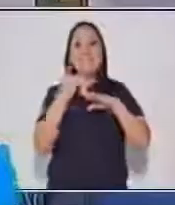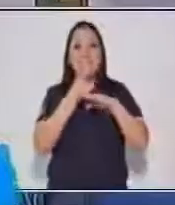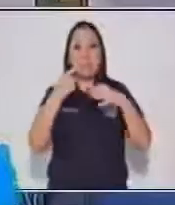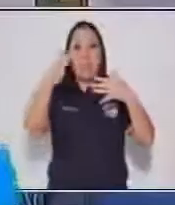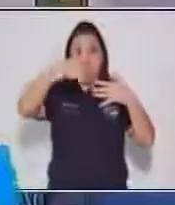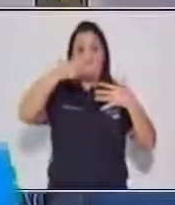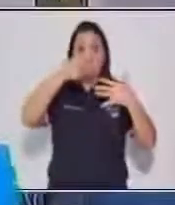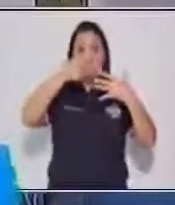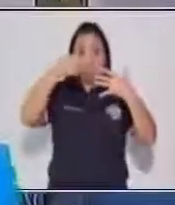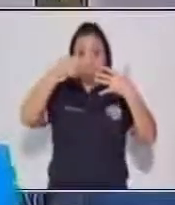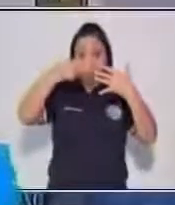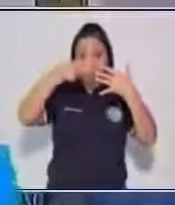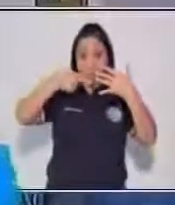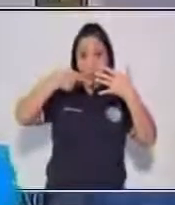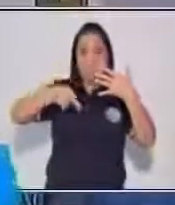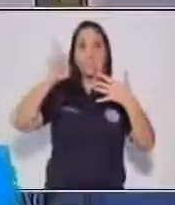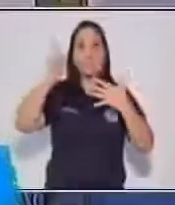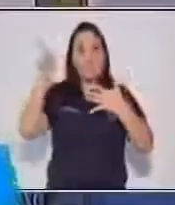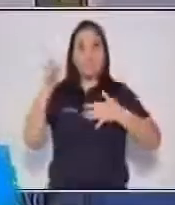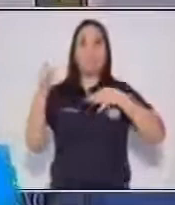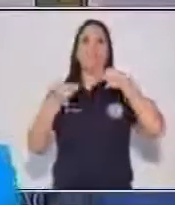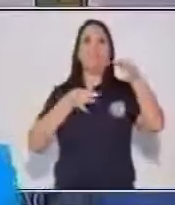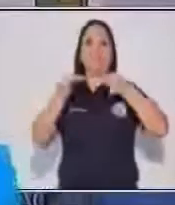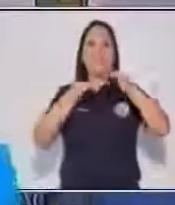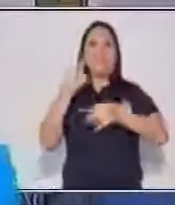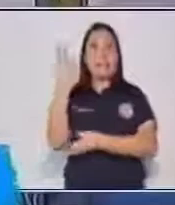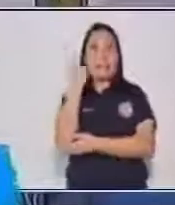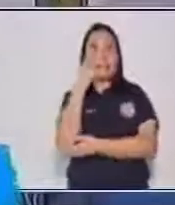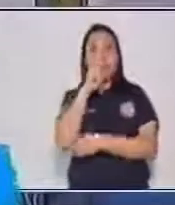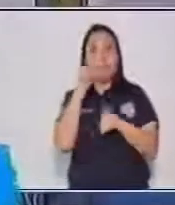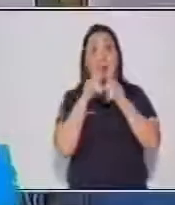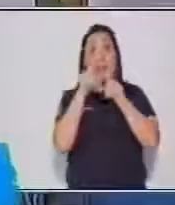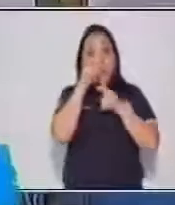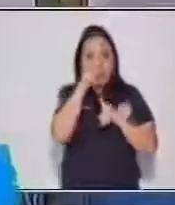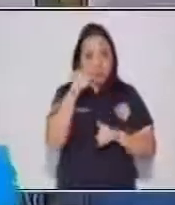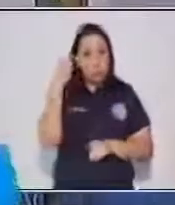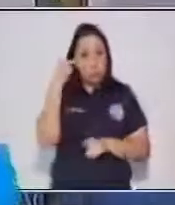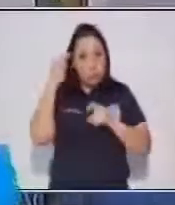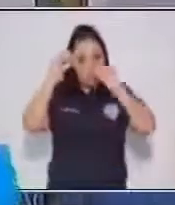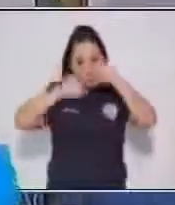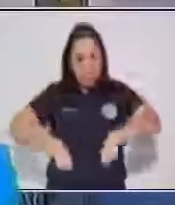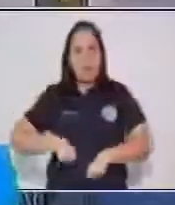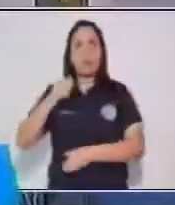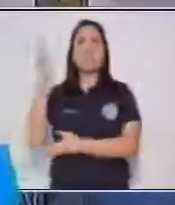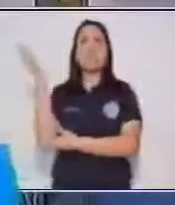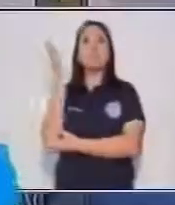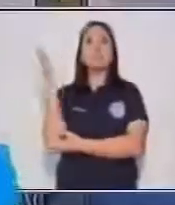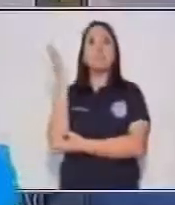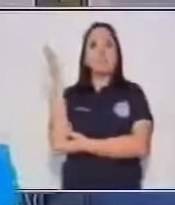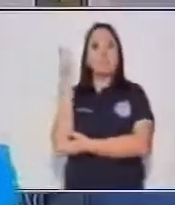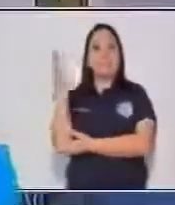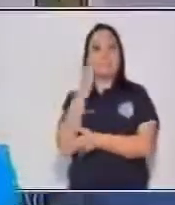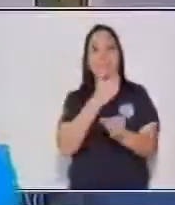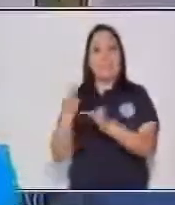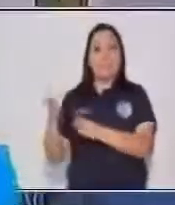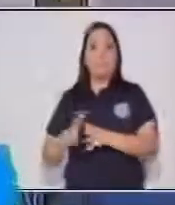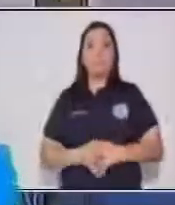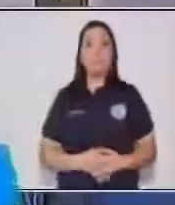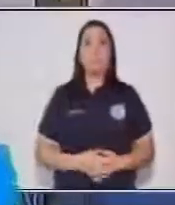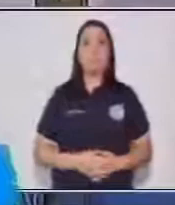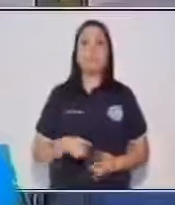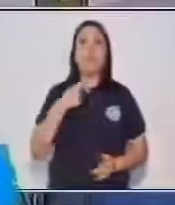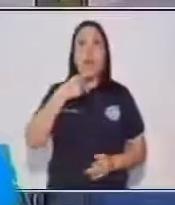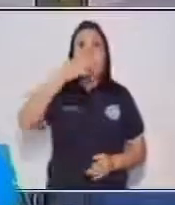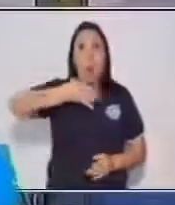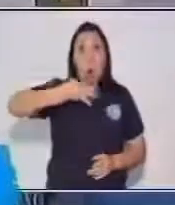esos elementos, esas cosas importantes que debes tomar en cuenta para poder realizar una exposición de manera correcta